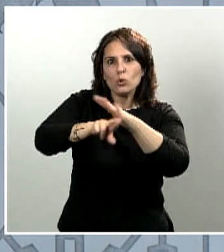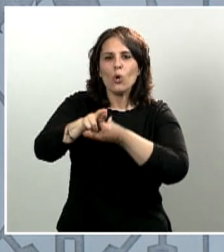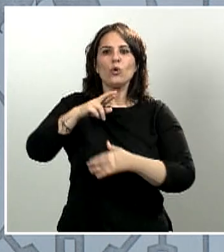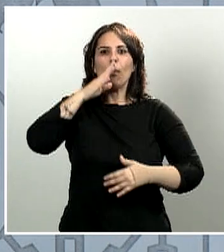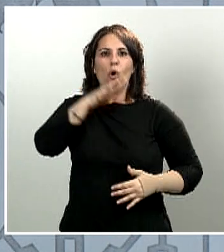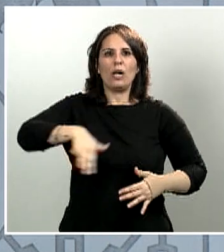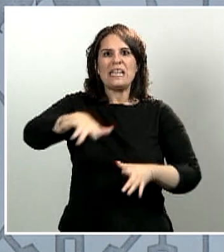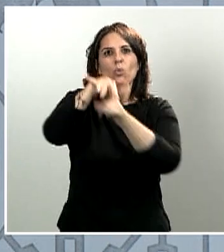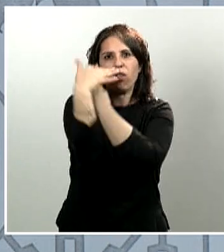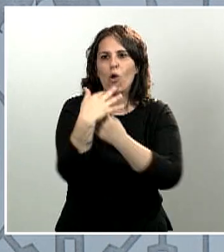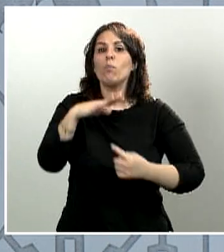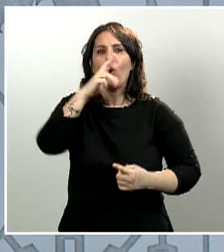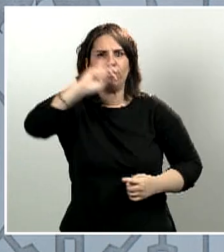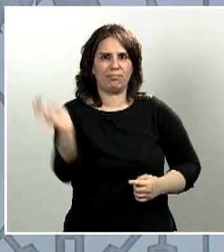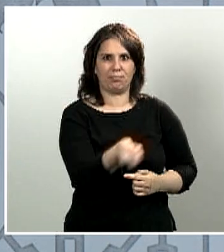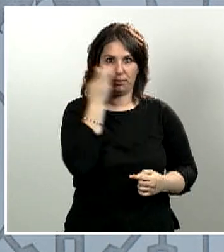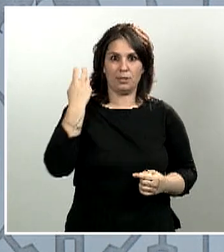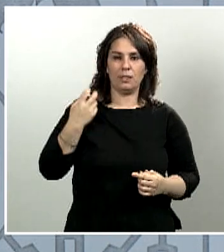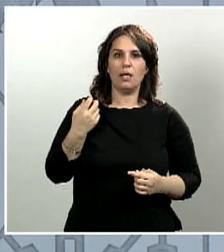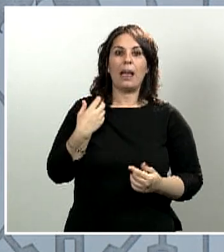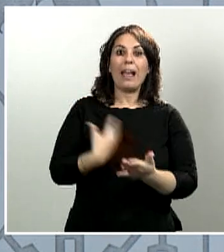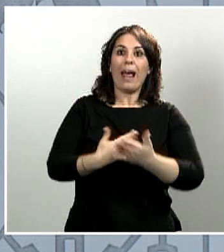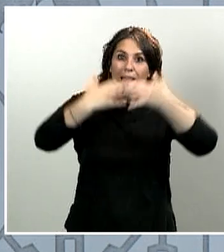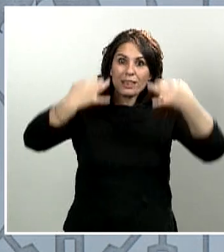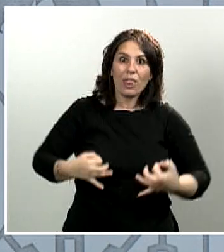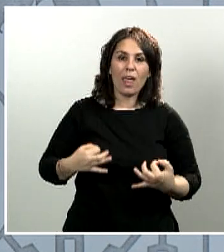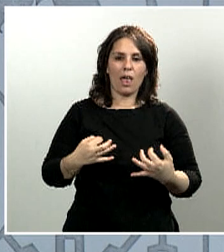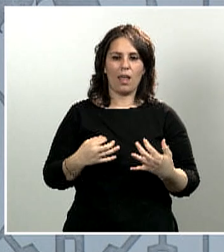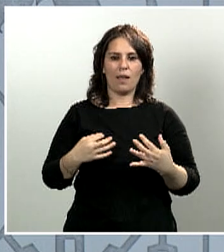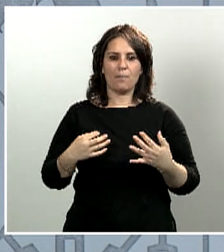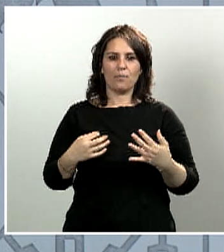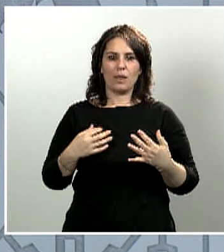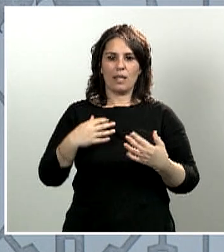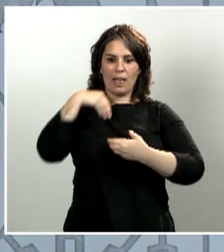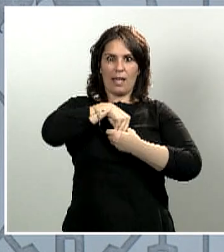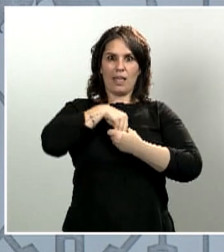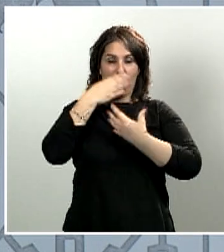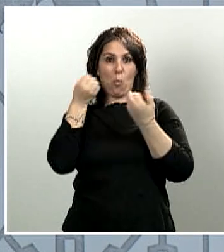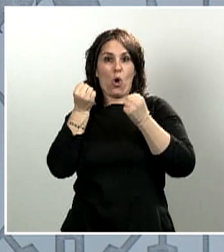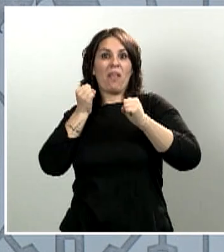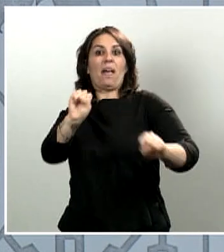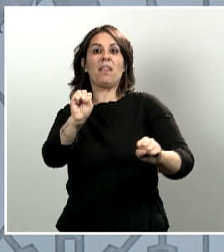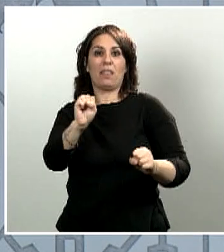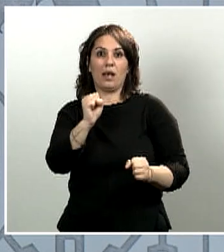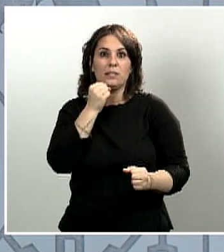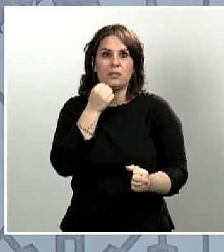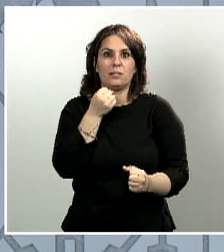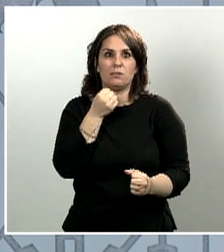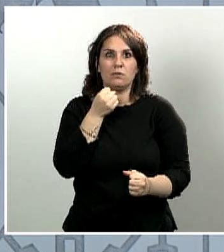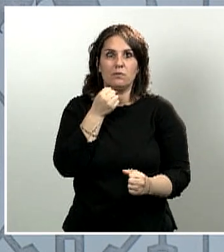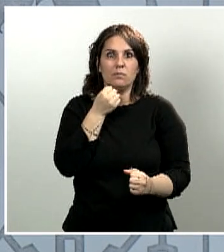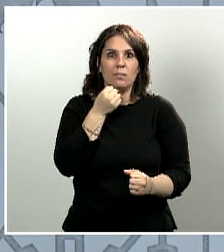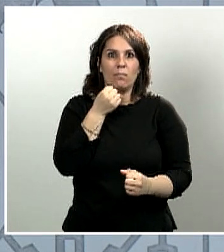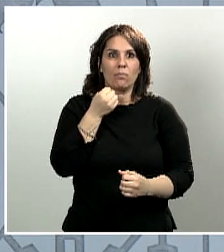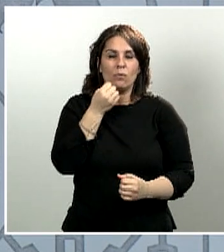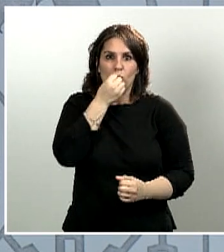Realmente, para garantizar que la inmunidad es un aspecto suficiente sobre el que basar las medidas de